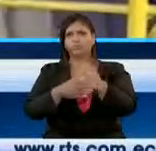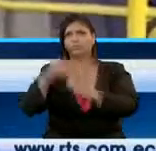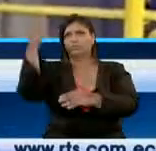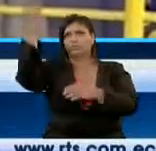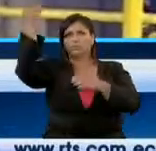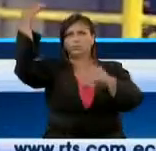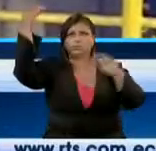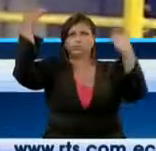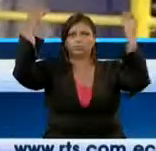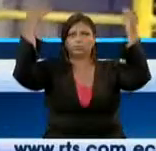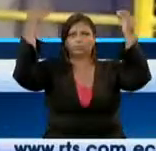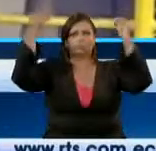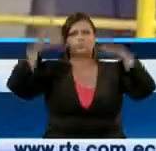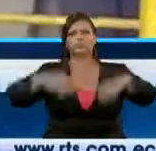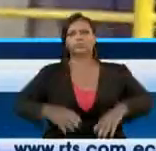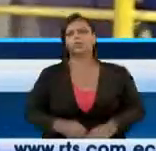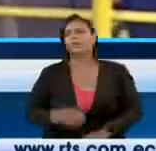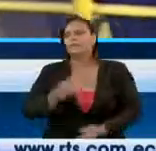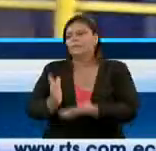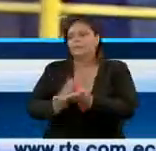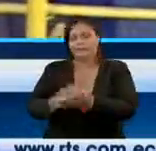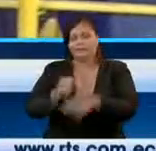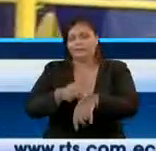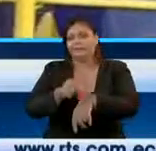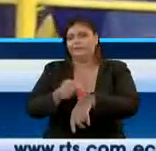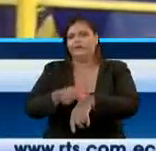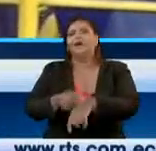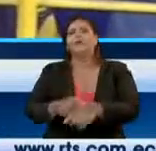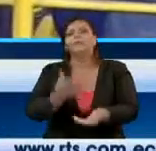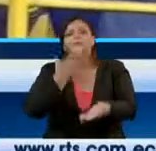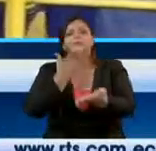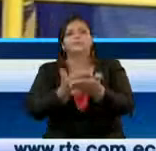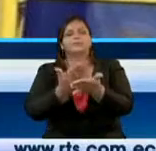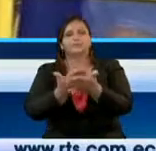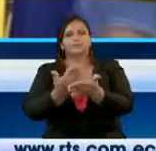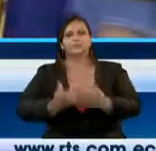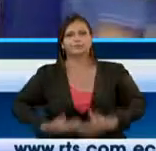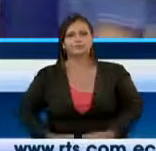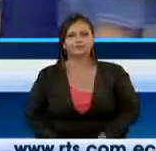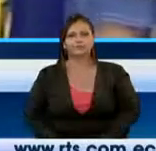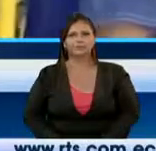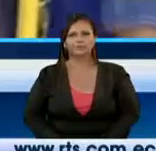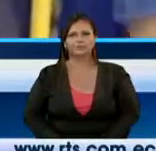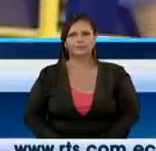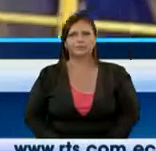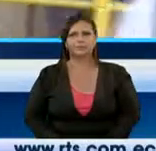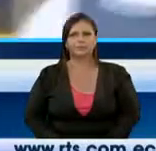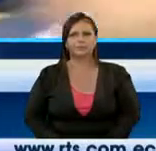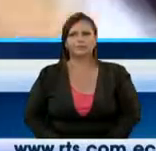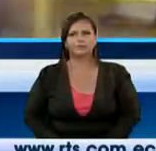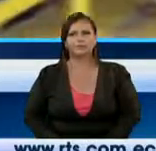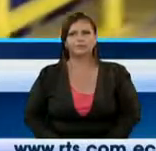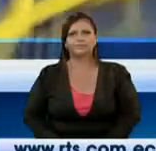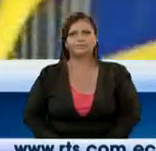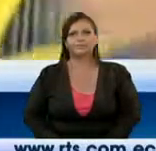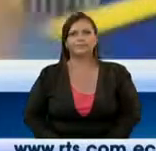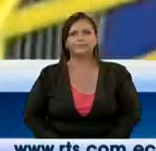no más hay cámara, aquí no, ya me está botando. Ok, muchas gracias, ya tiene que partir el conductor de la alimentadora